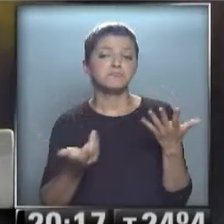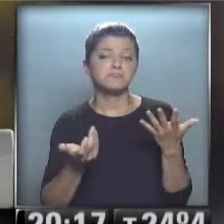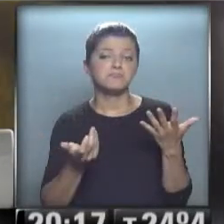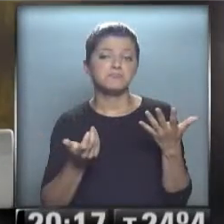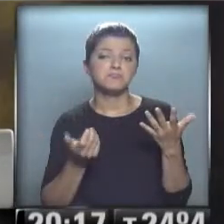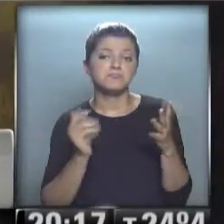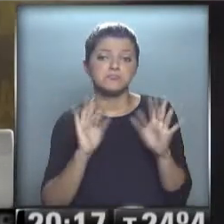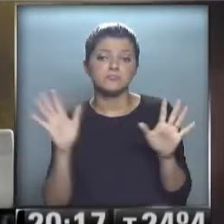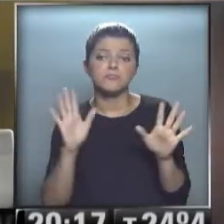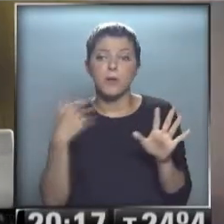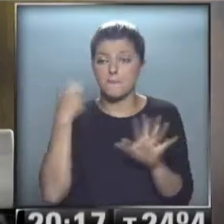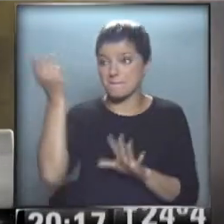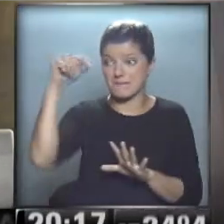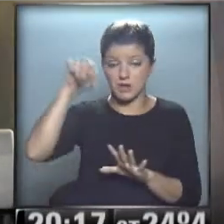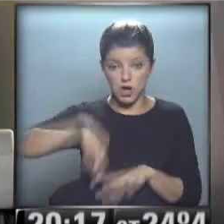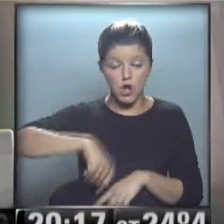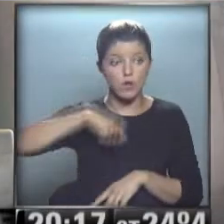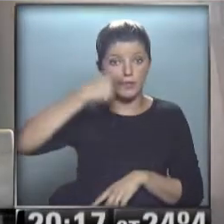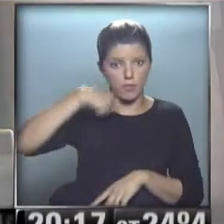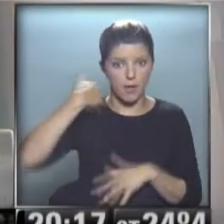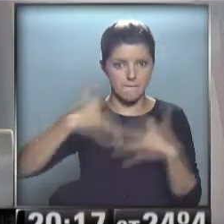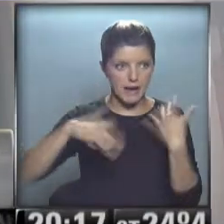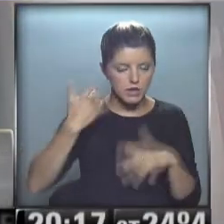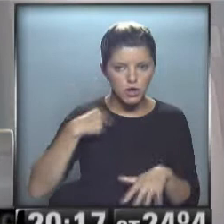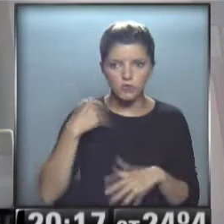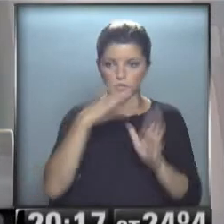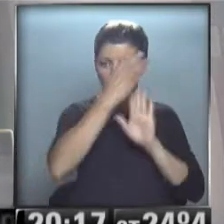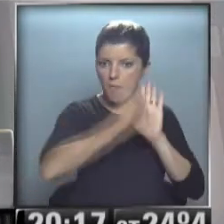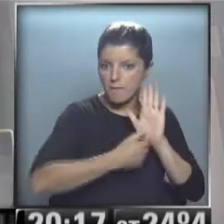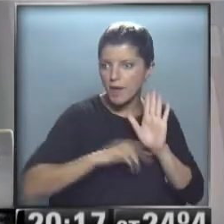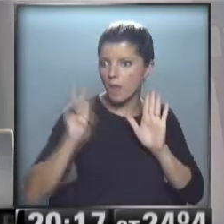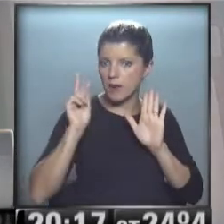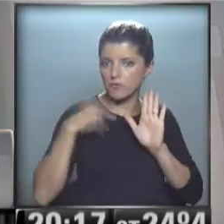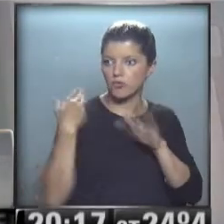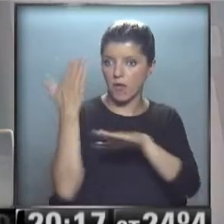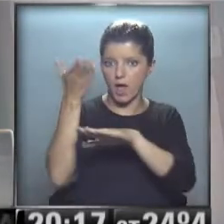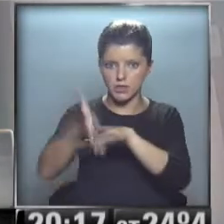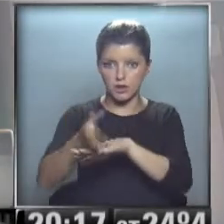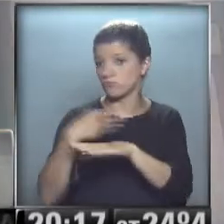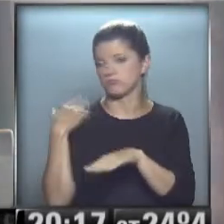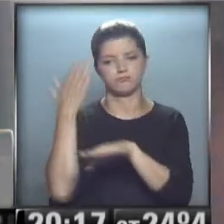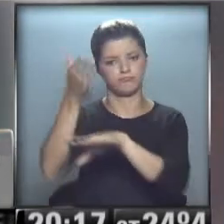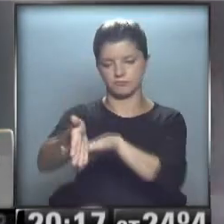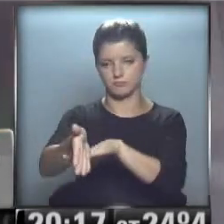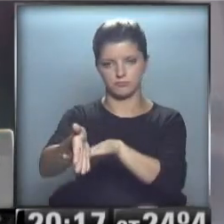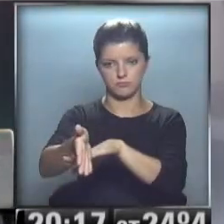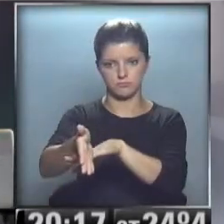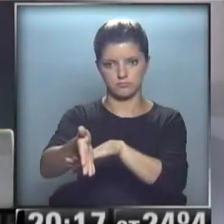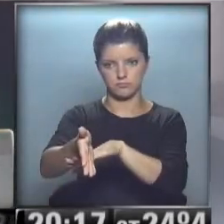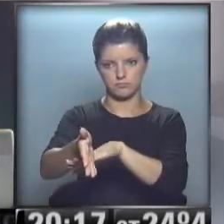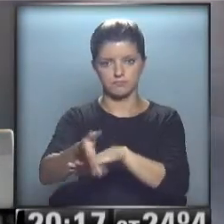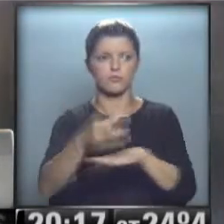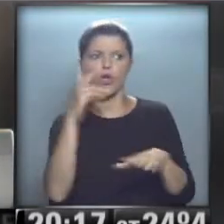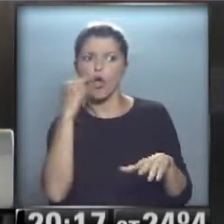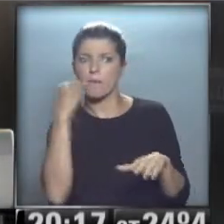vinieron de drogas peligrosas y con orden de allanamiento del departamento y entraron ahí. ¿Él no quiso